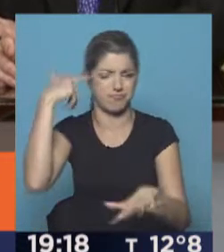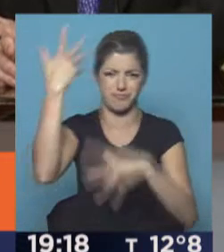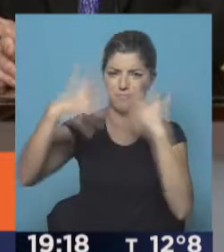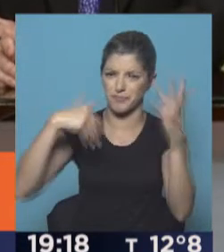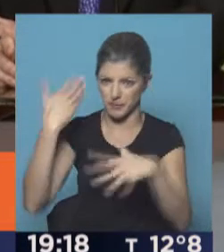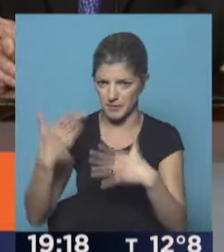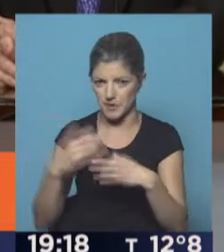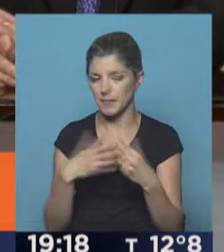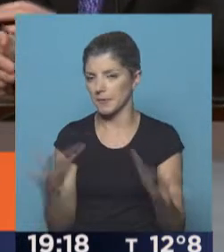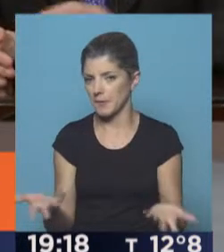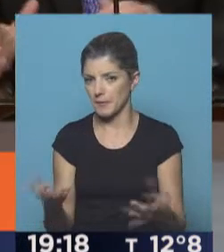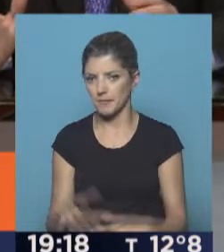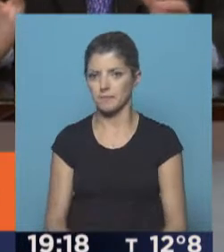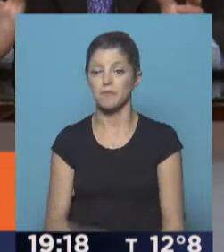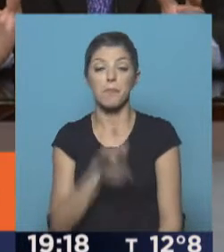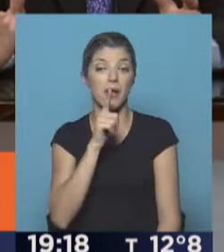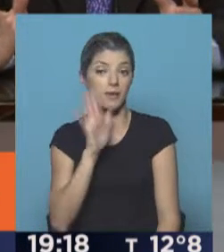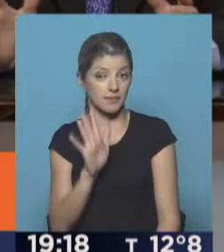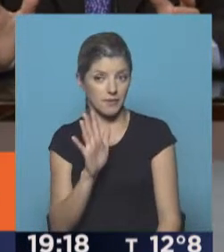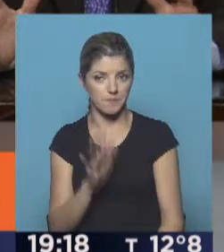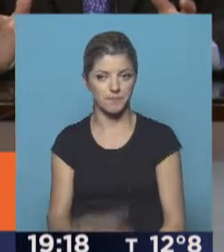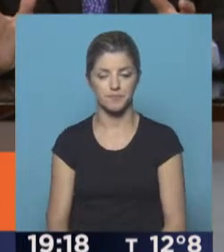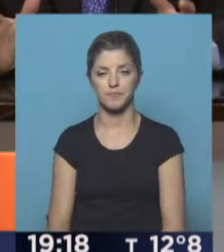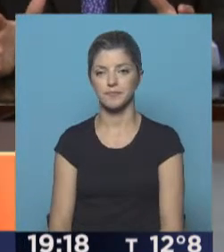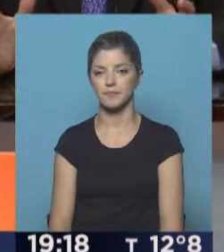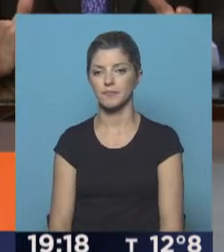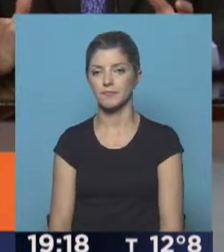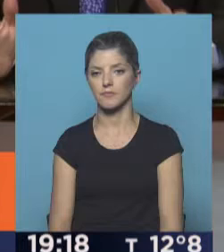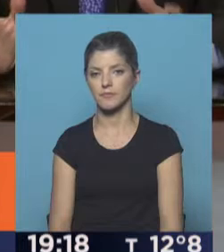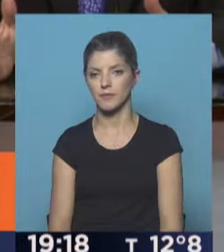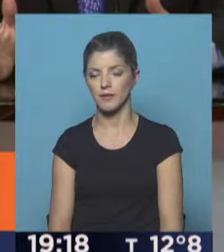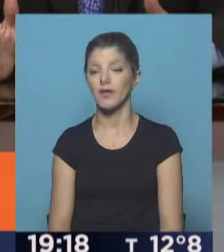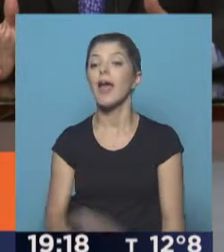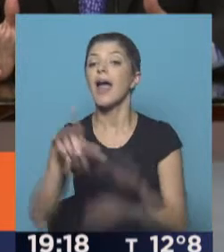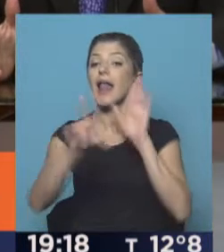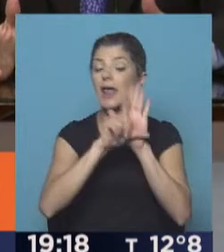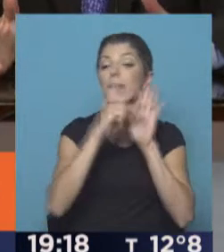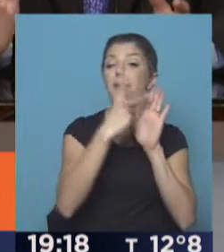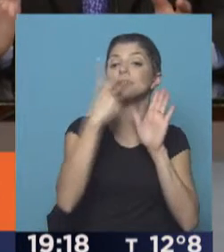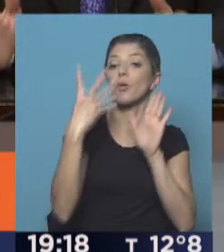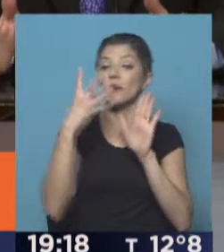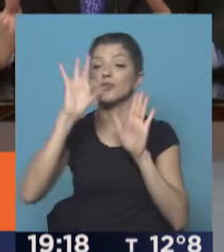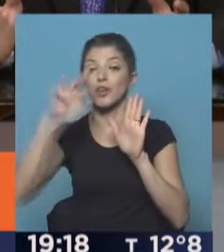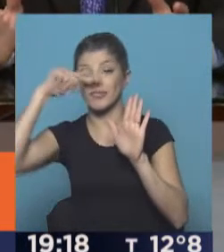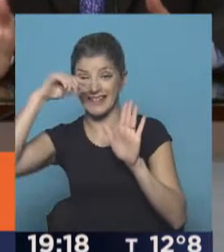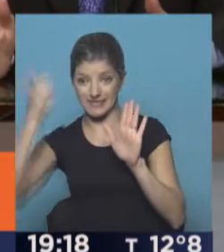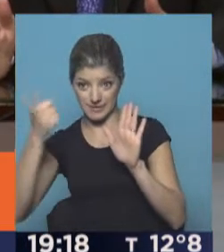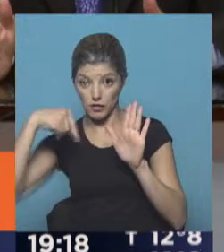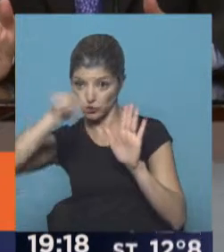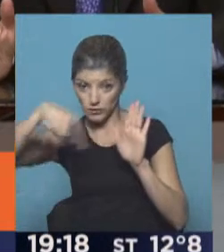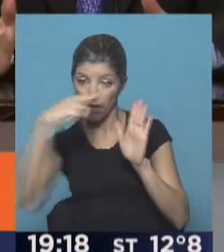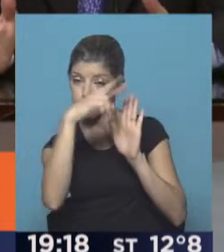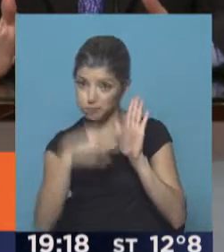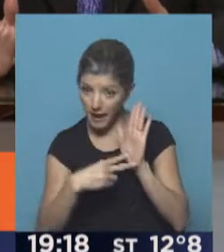tendría ese sentido, ¿no? Me parece que eso... Sí, el marco regulatorio lo da la ley 24076. Ustedes la leen, van al